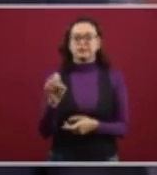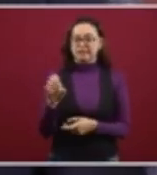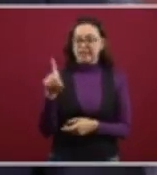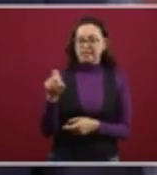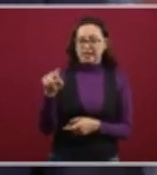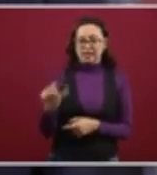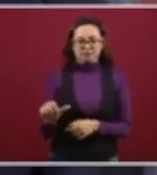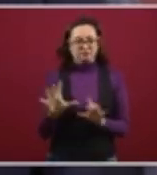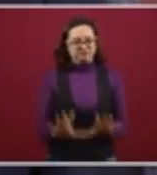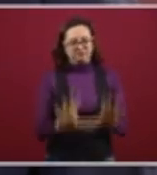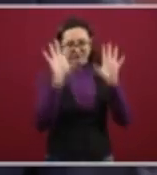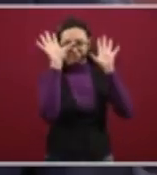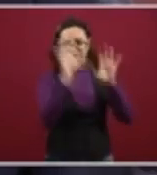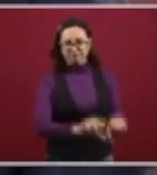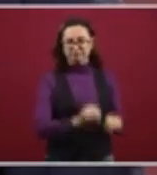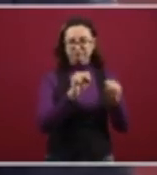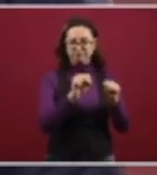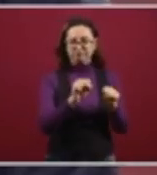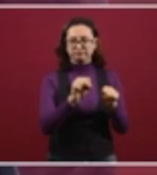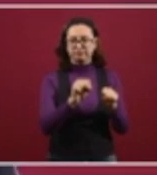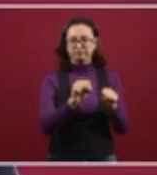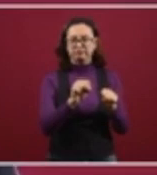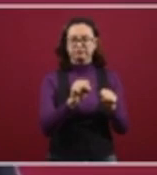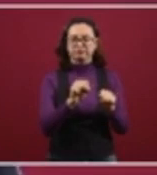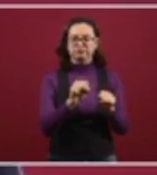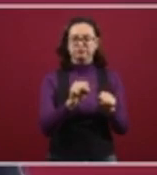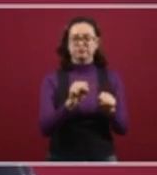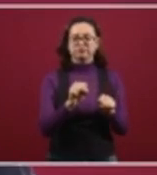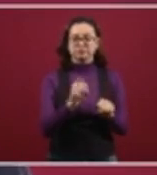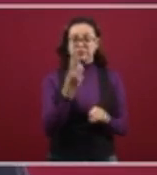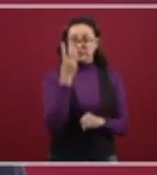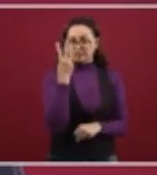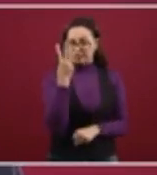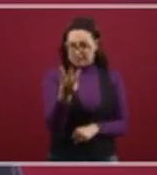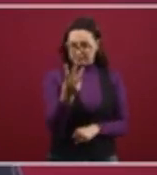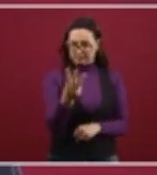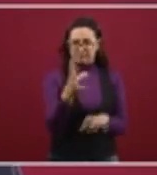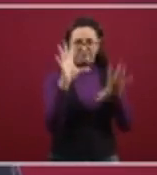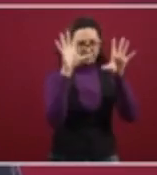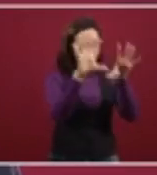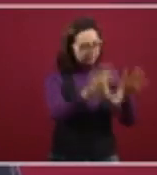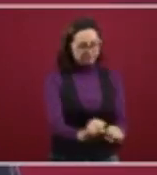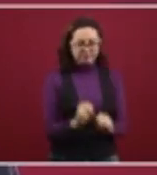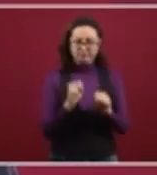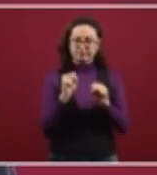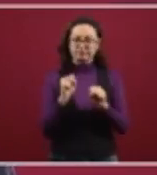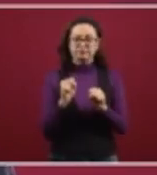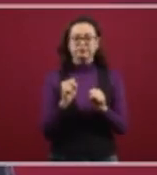de 3 de ellos,